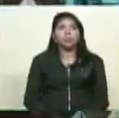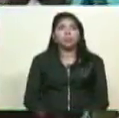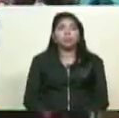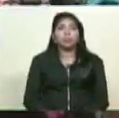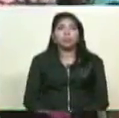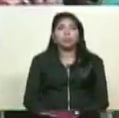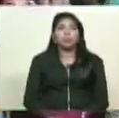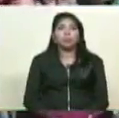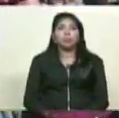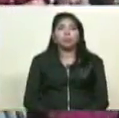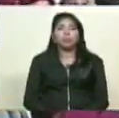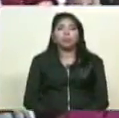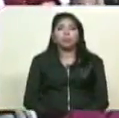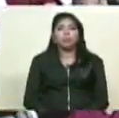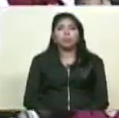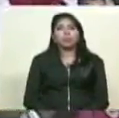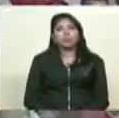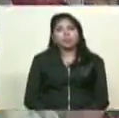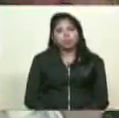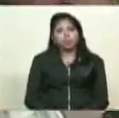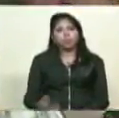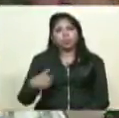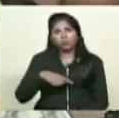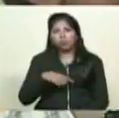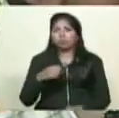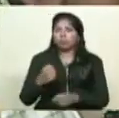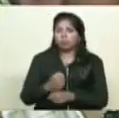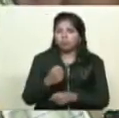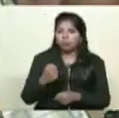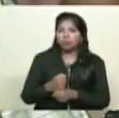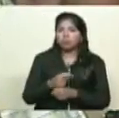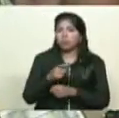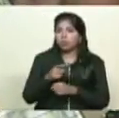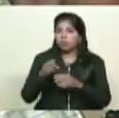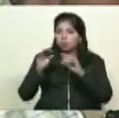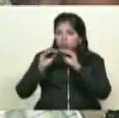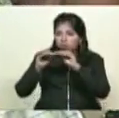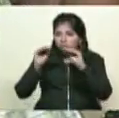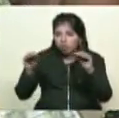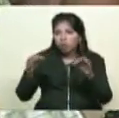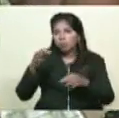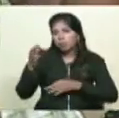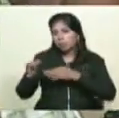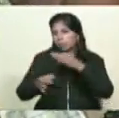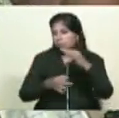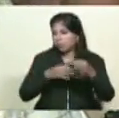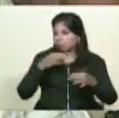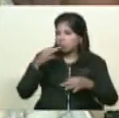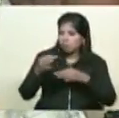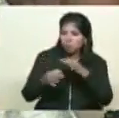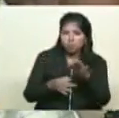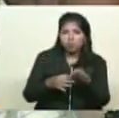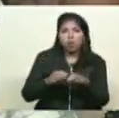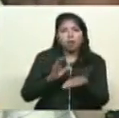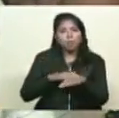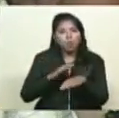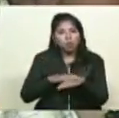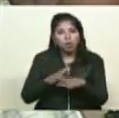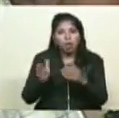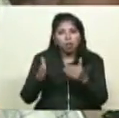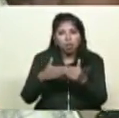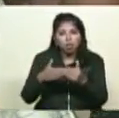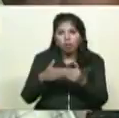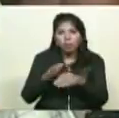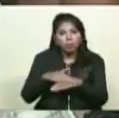Hemos hecho un trabajo con ellos explicándoles el por qué no nos debemos parar, que tenemos una responsabilidad con el pueblo